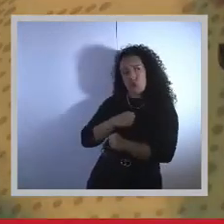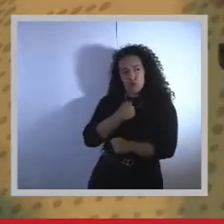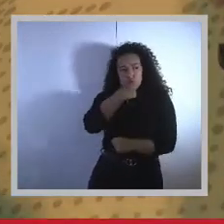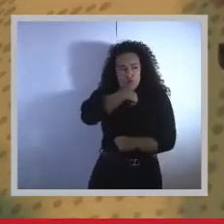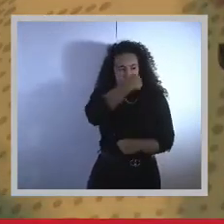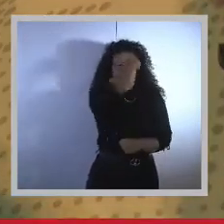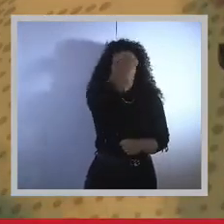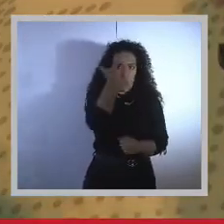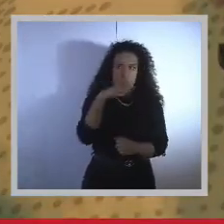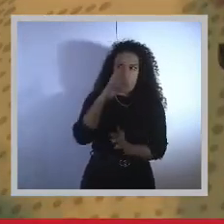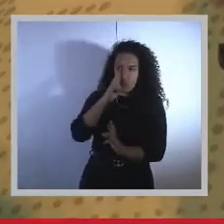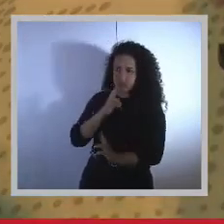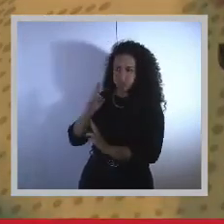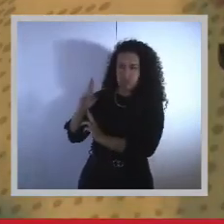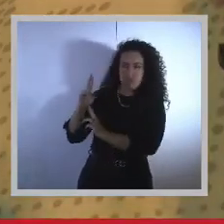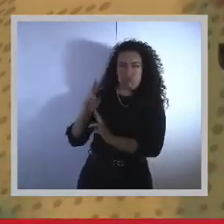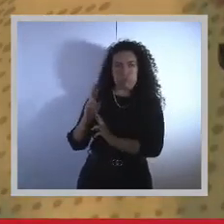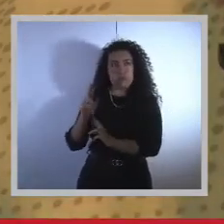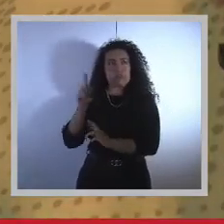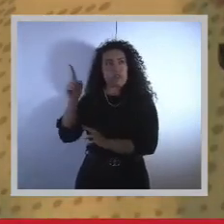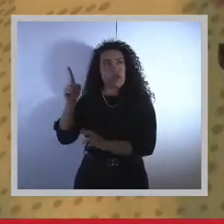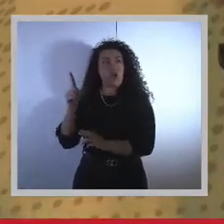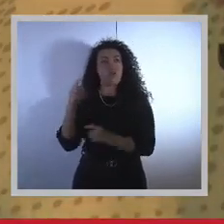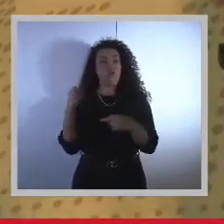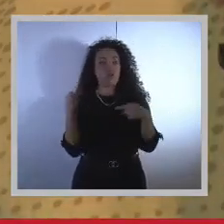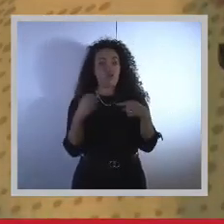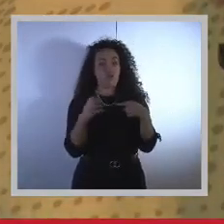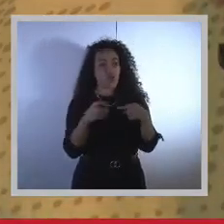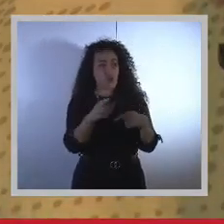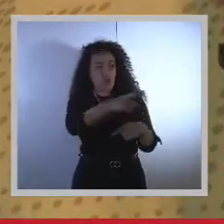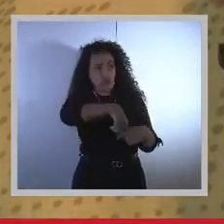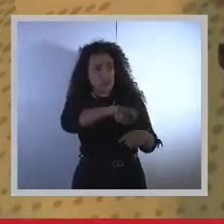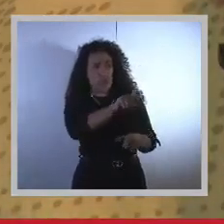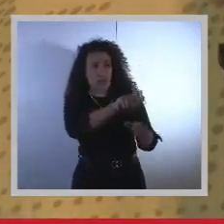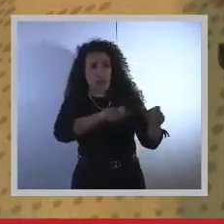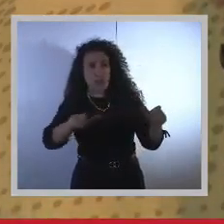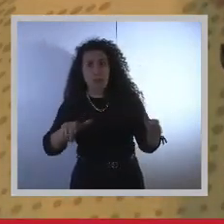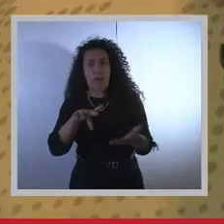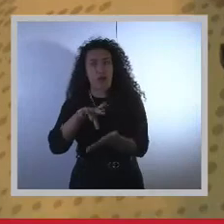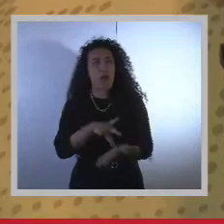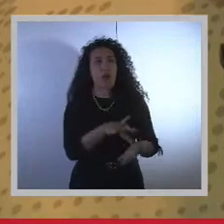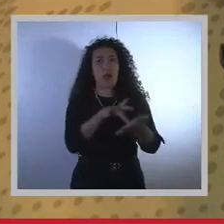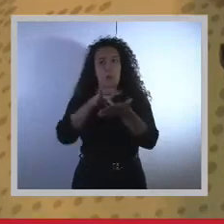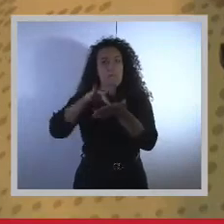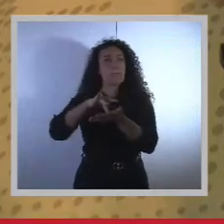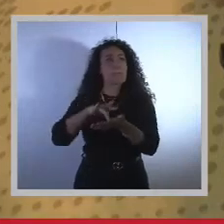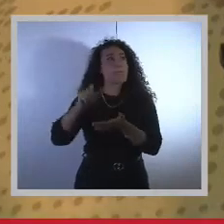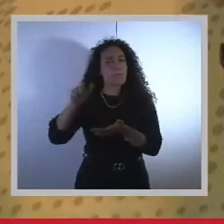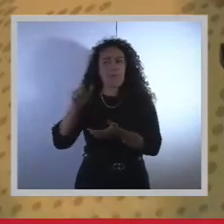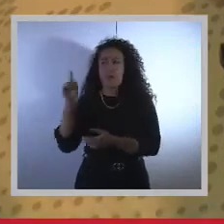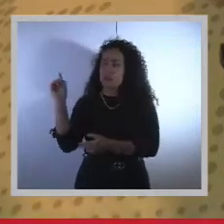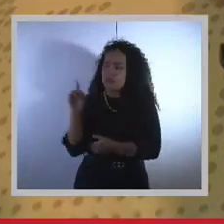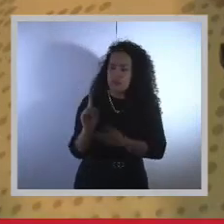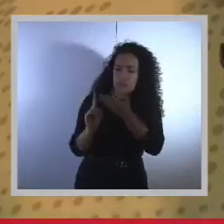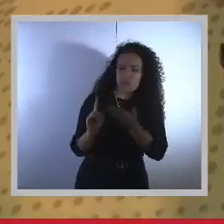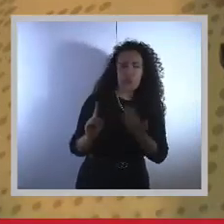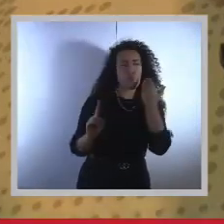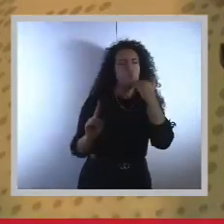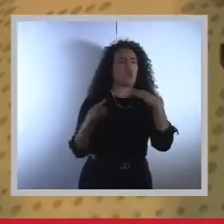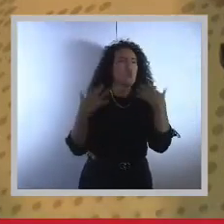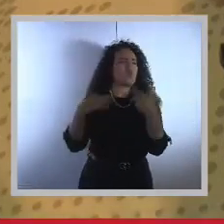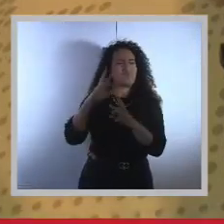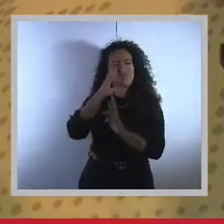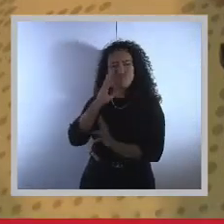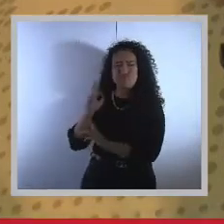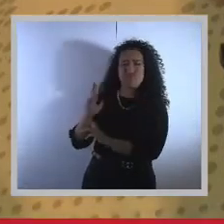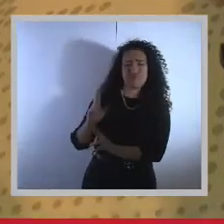privilegiados y privilegiadas en este foro de contar con esta mujer extraordinaria